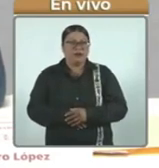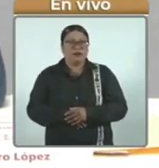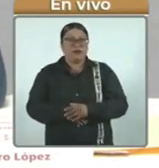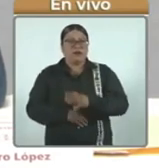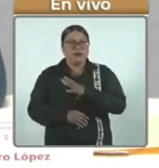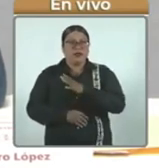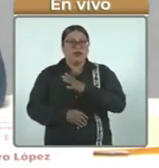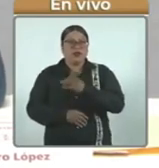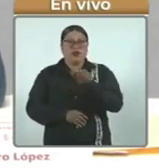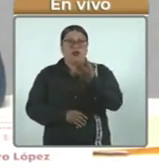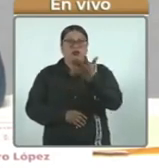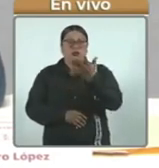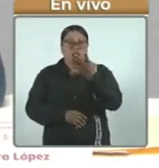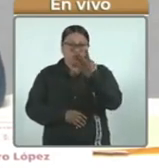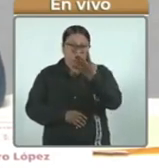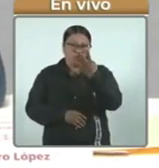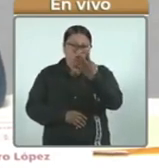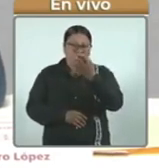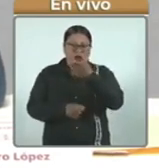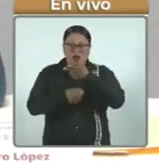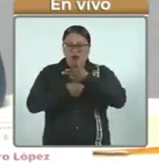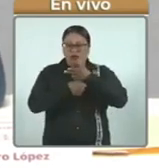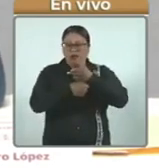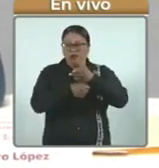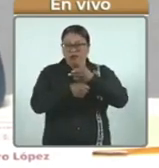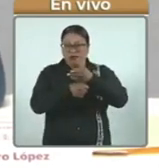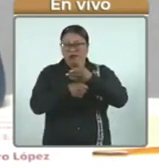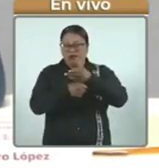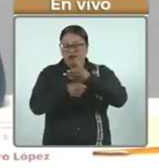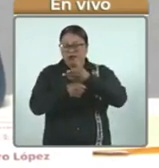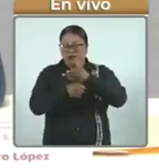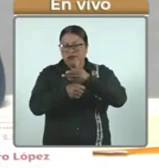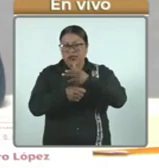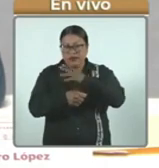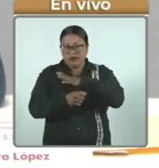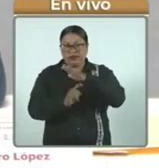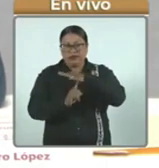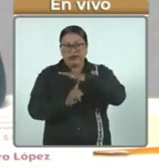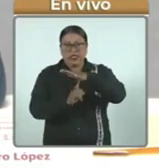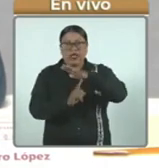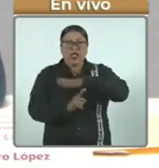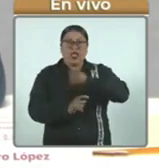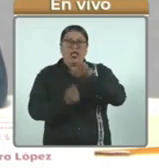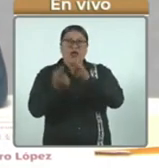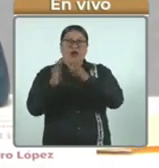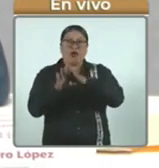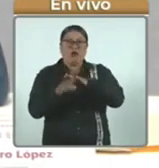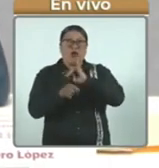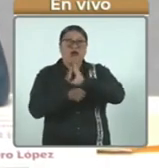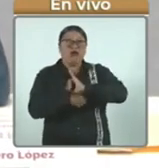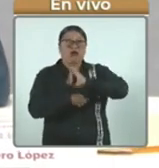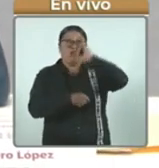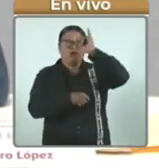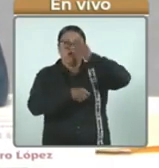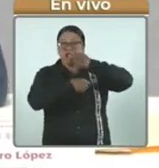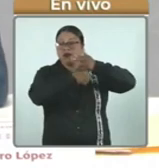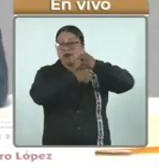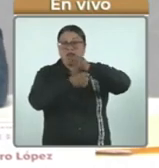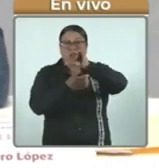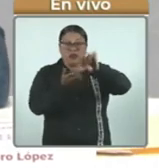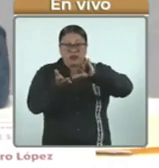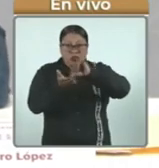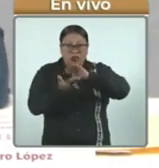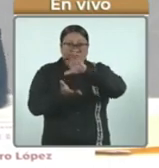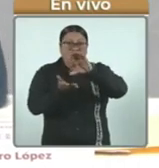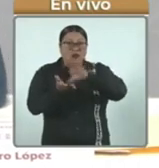Tenemos 4 drones, no se logran notar totalmente algunos, son de mucha altura, están monitoreando el centro histórico, la colonia